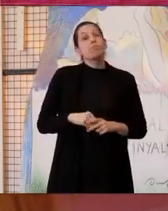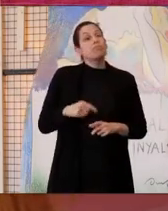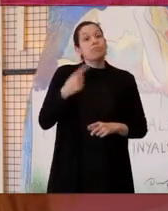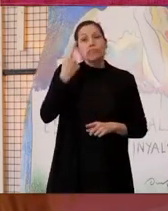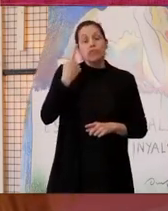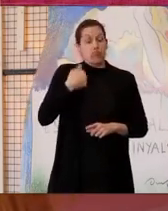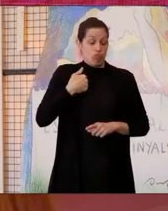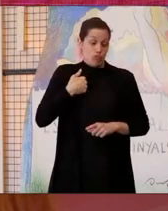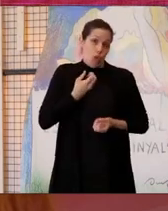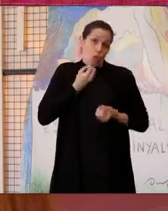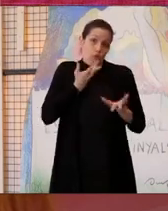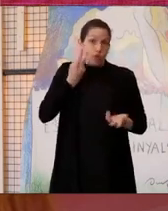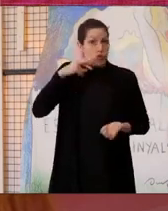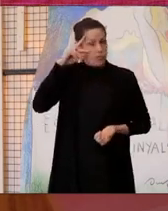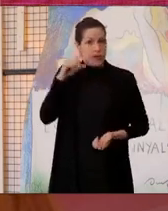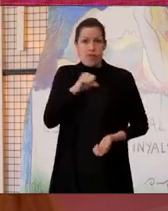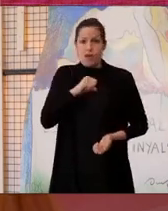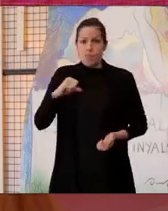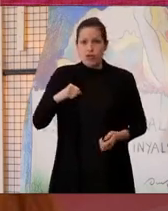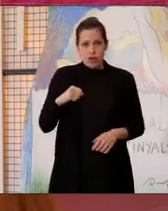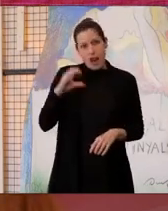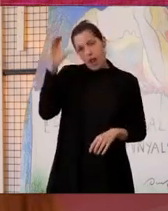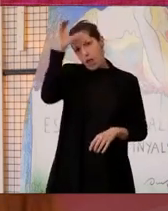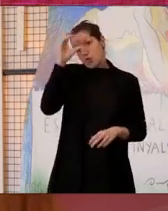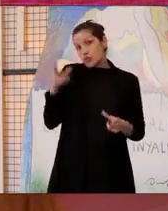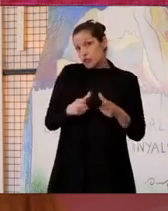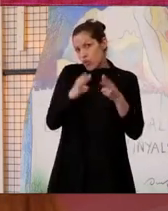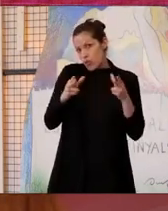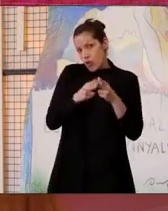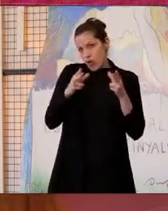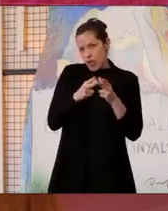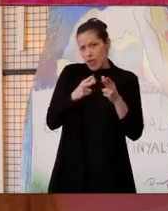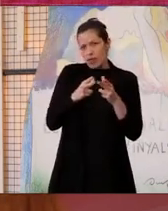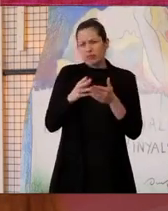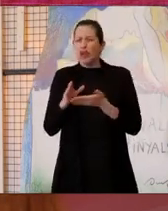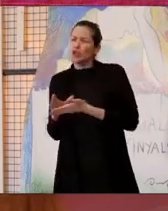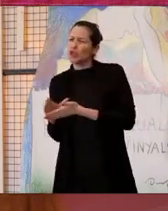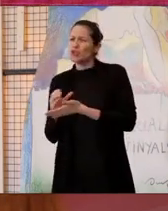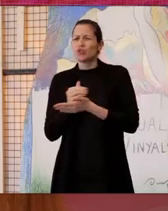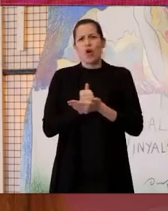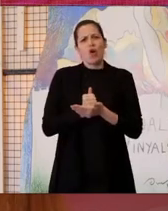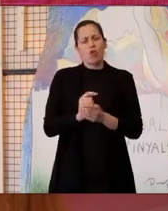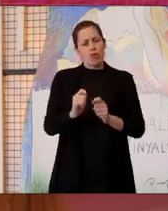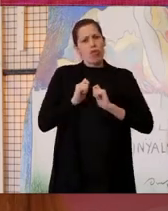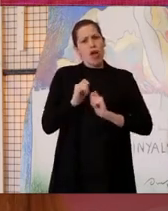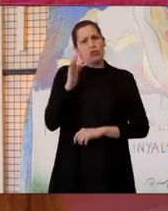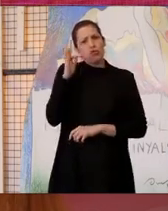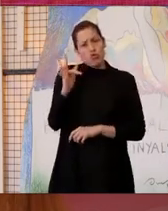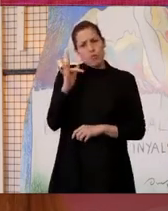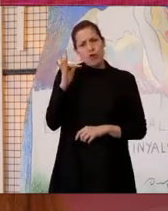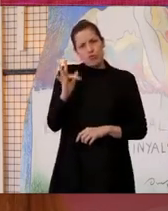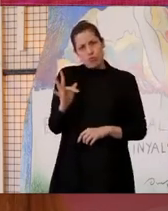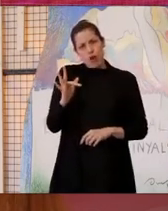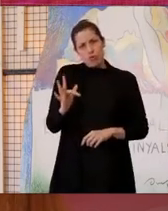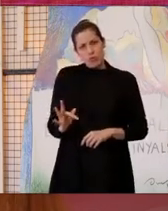personal en la sociología todo suma cuando yo he hecho una carrera muy